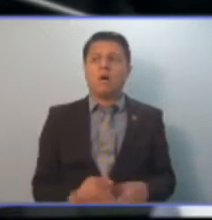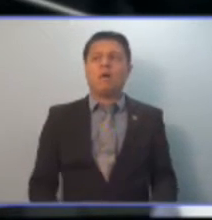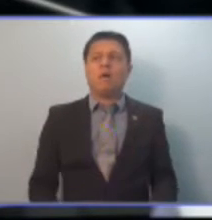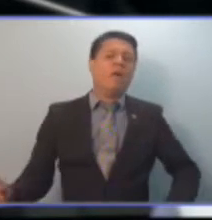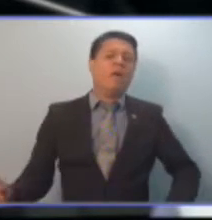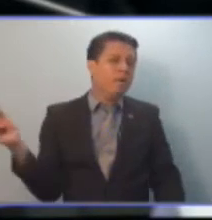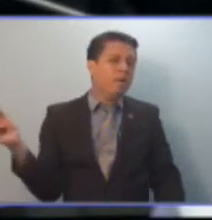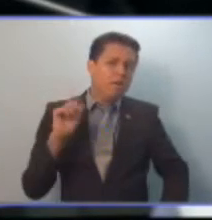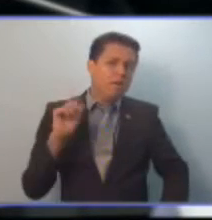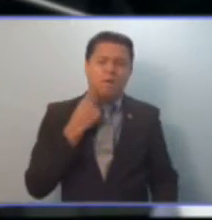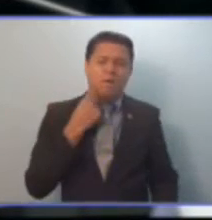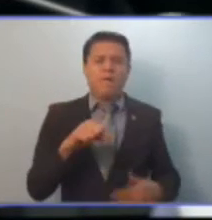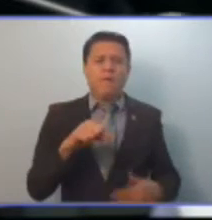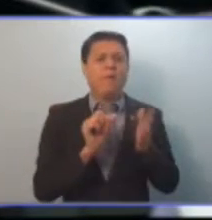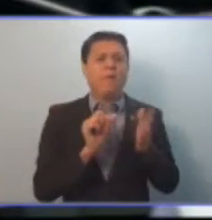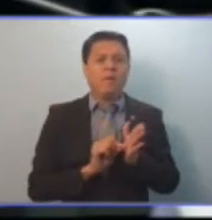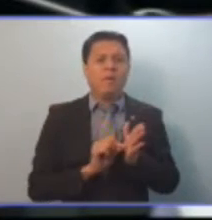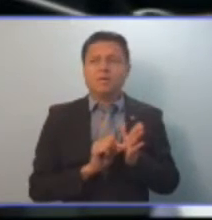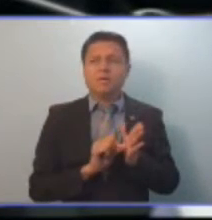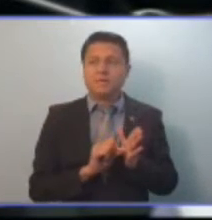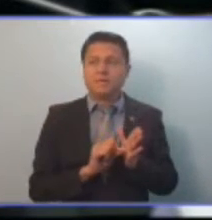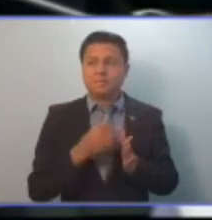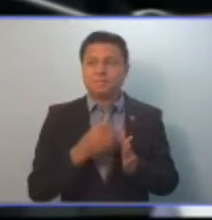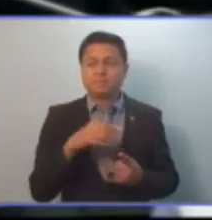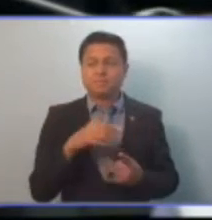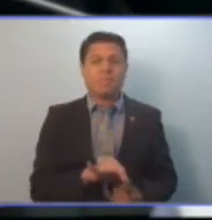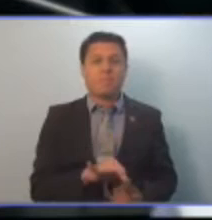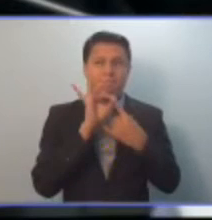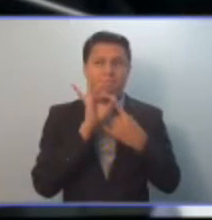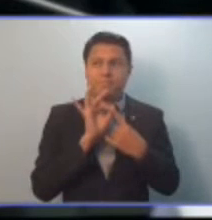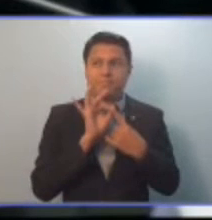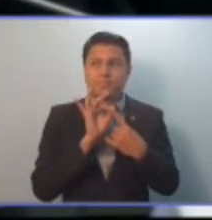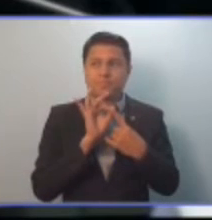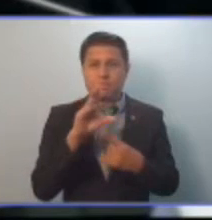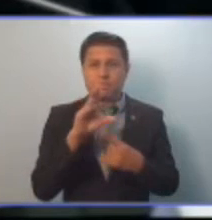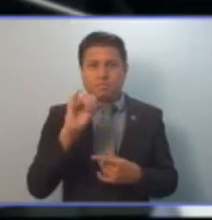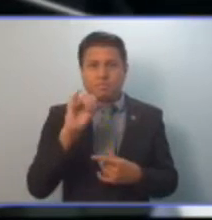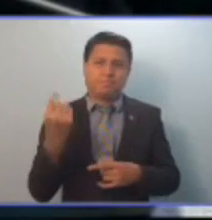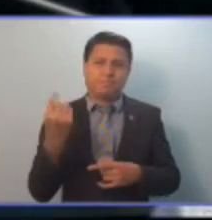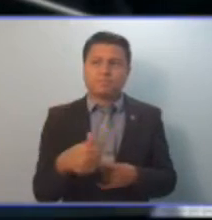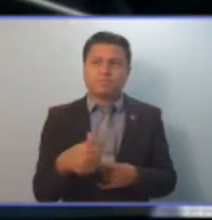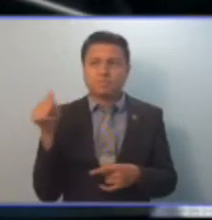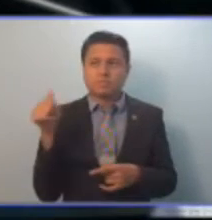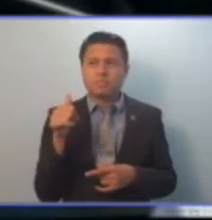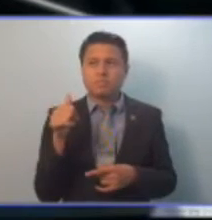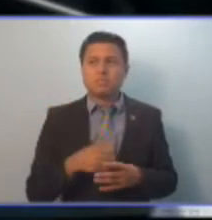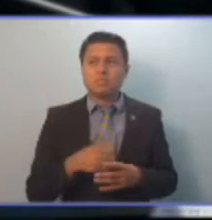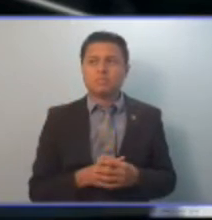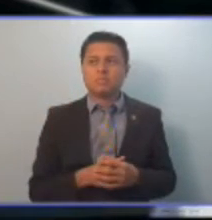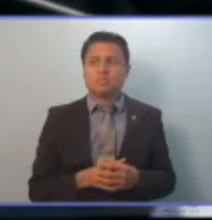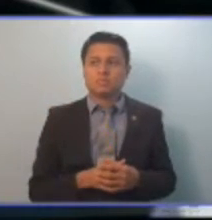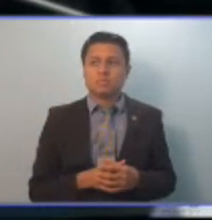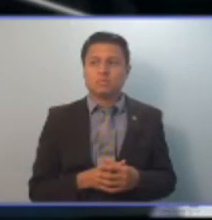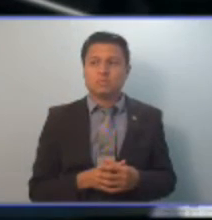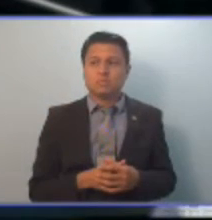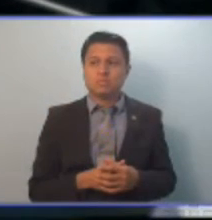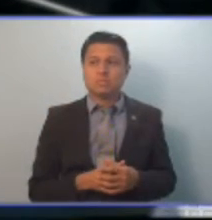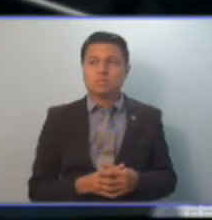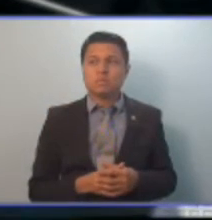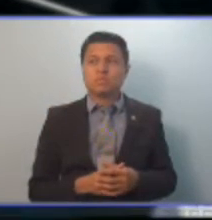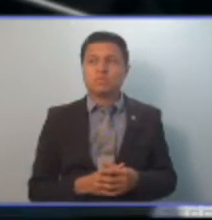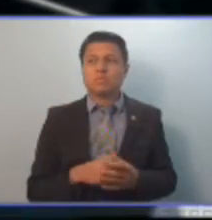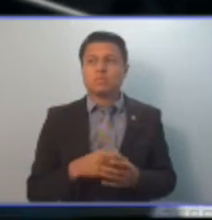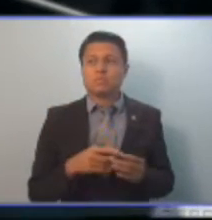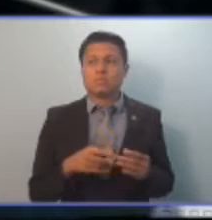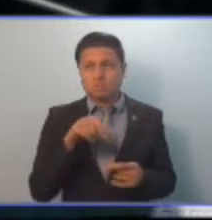la Asamblea Legislativa la que elija a los magistrados de la Corte Suprema de Justicia, sino